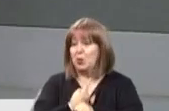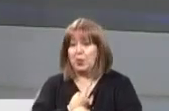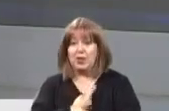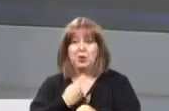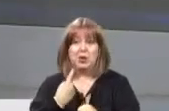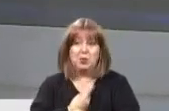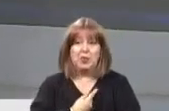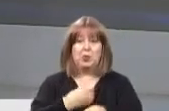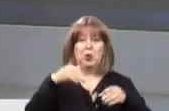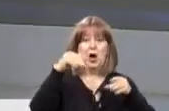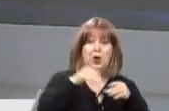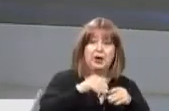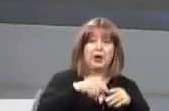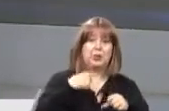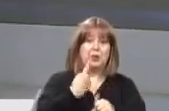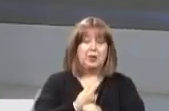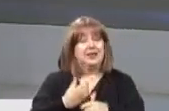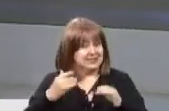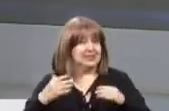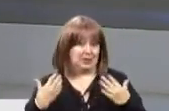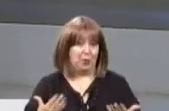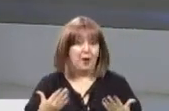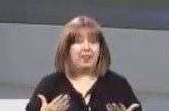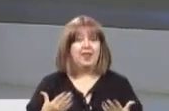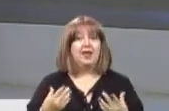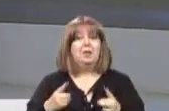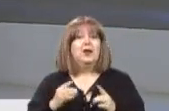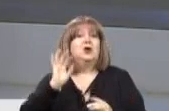claro. negatividad de que no se puede hacer nada. No, sí se pueden hacer cosas, pero obviamente sí. siempre